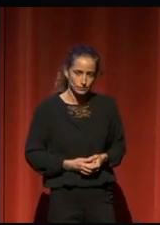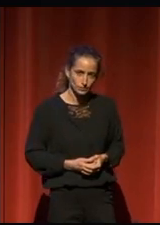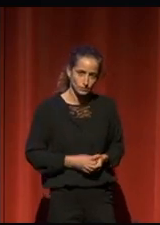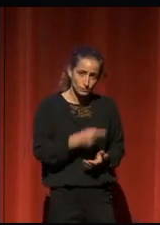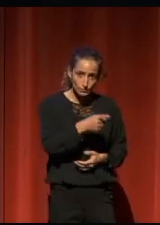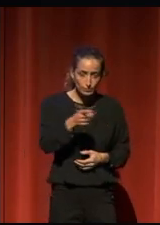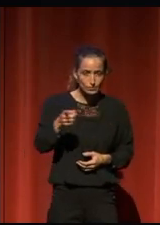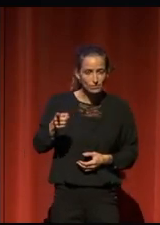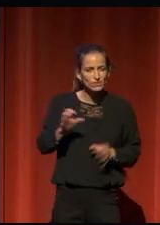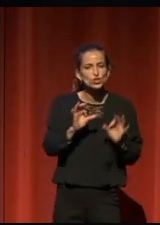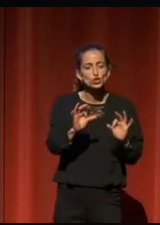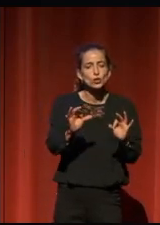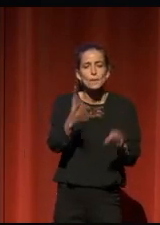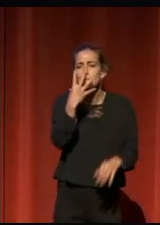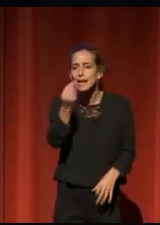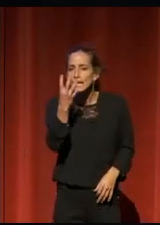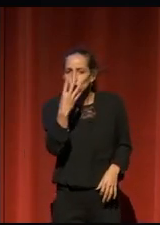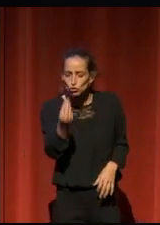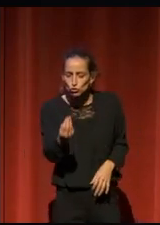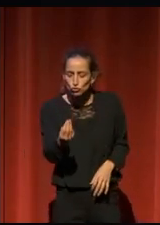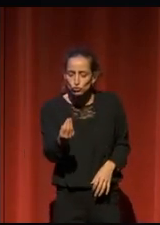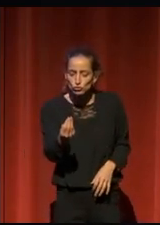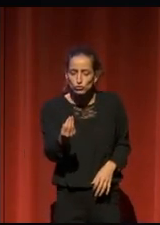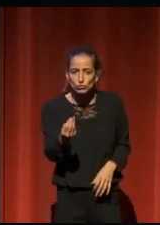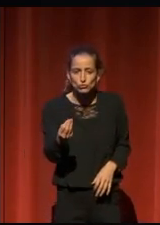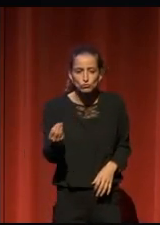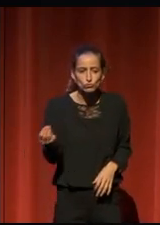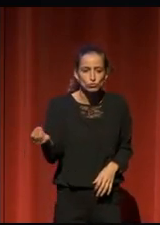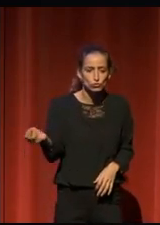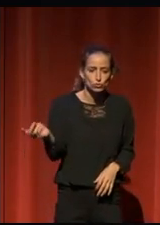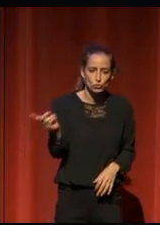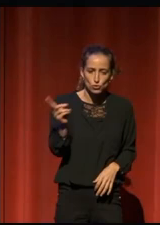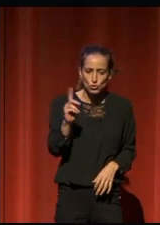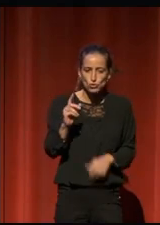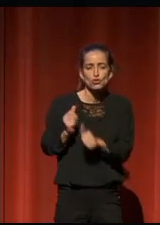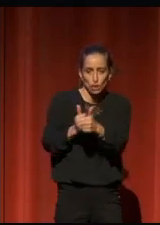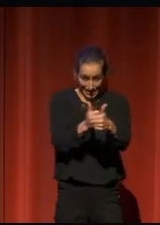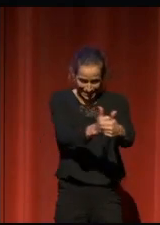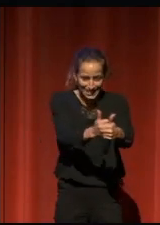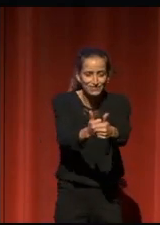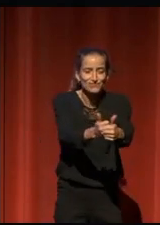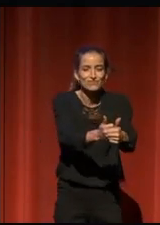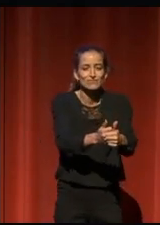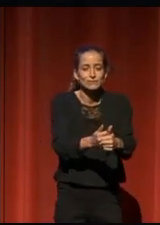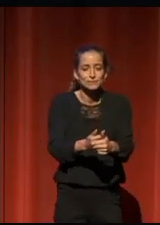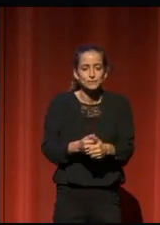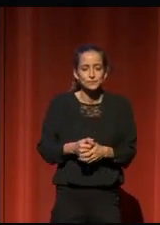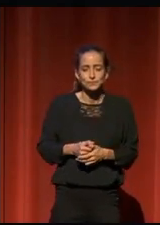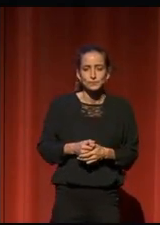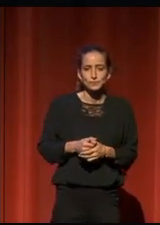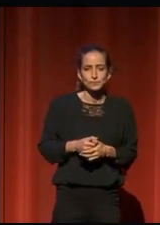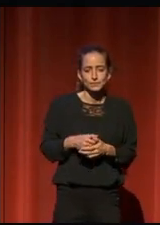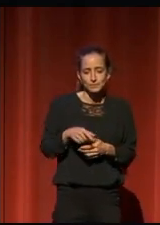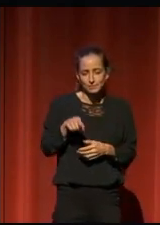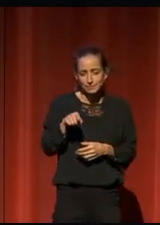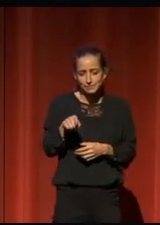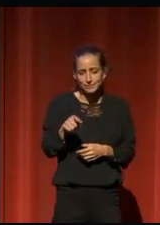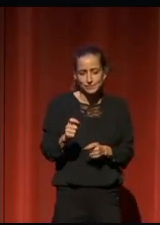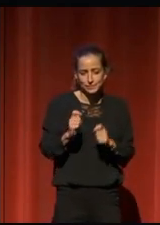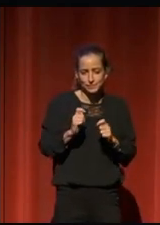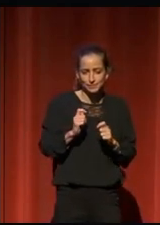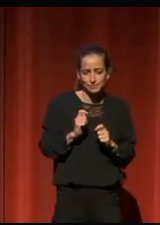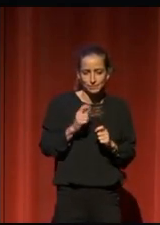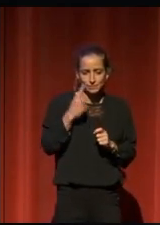son perros, nos siguen, levantan la pieza, la cobran,